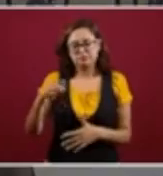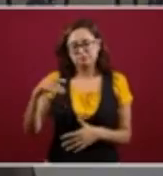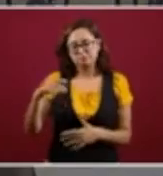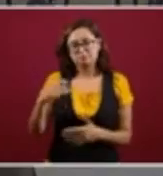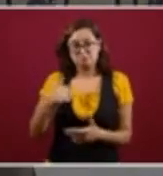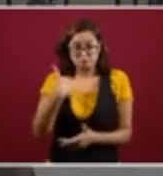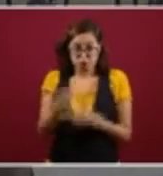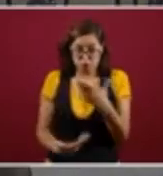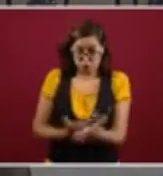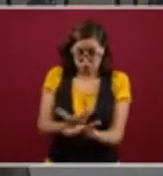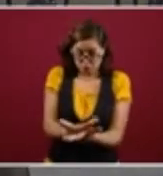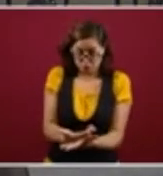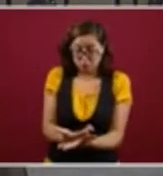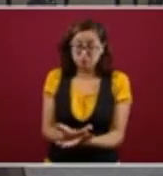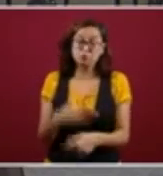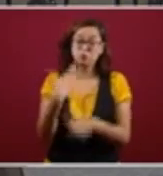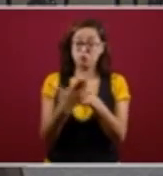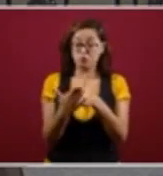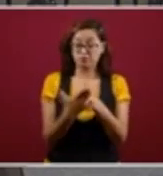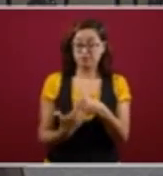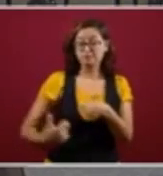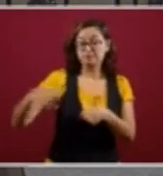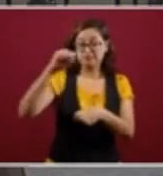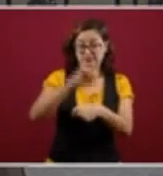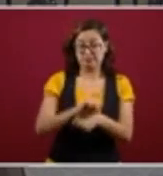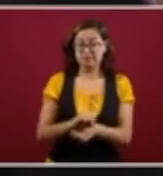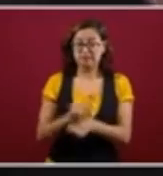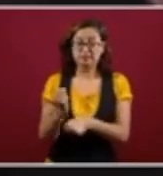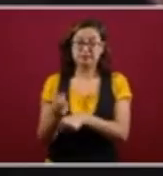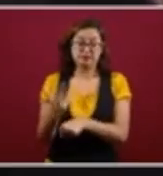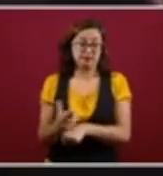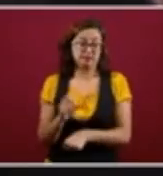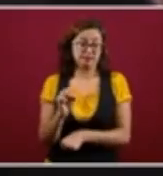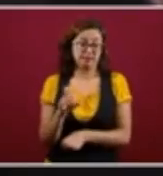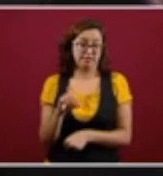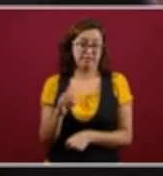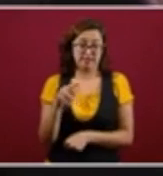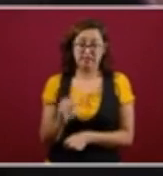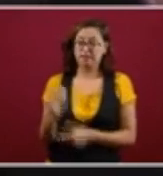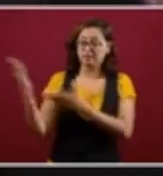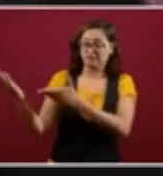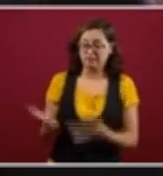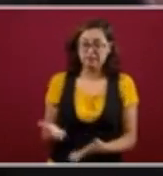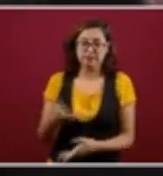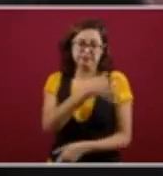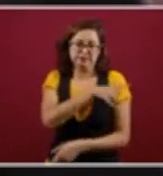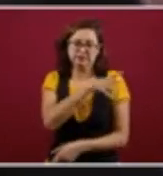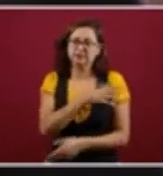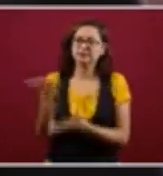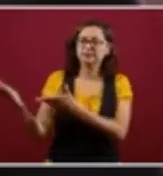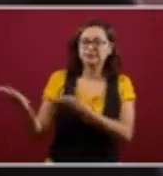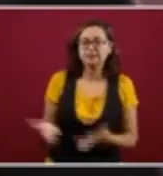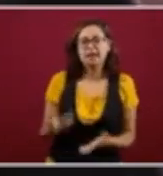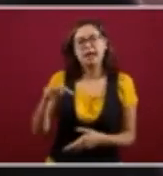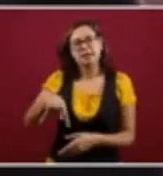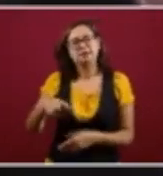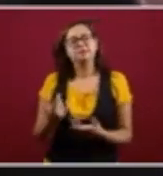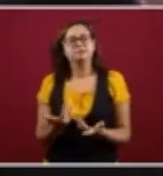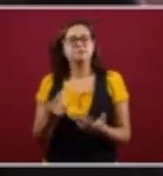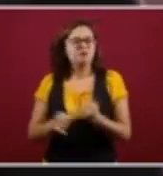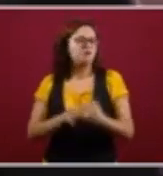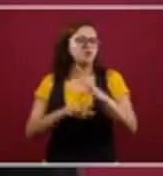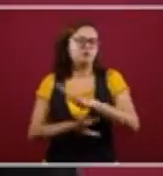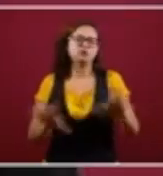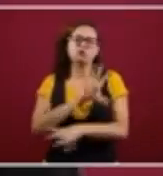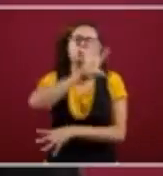semana próxima el secretario de la Defensa informe sobre todo lo que tiene que ver